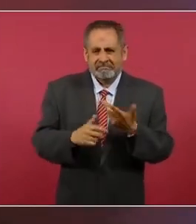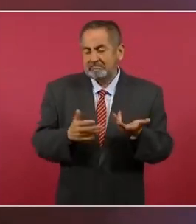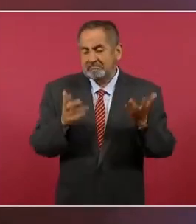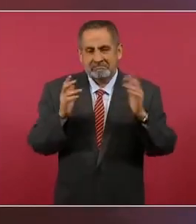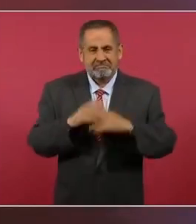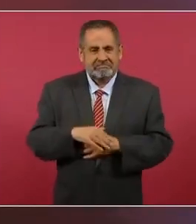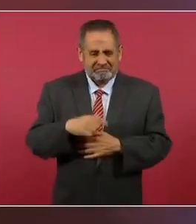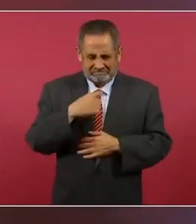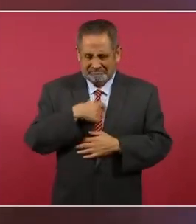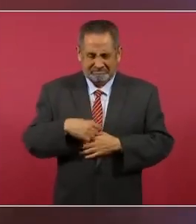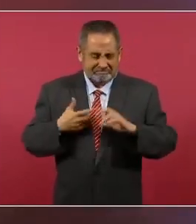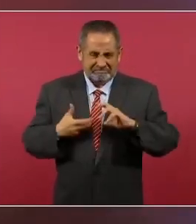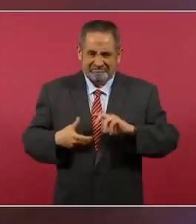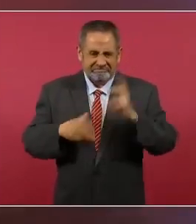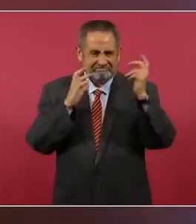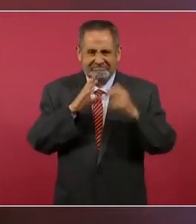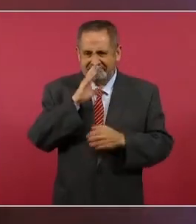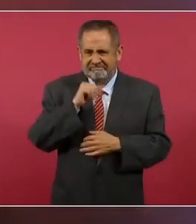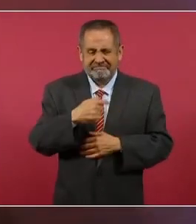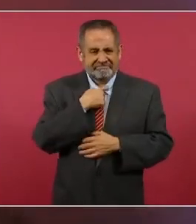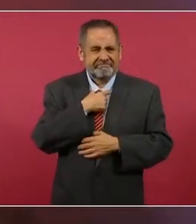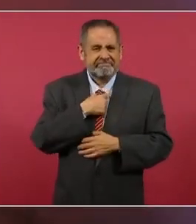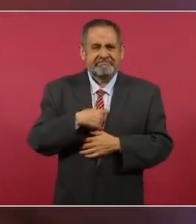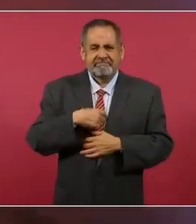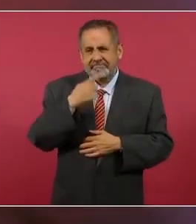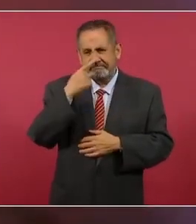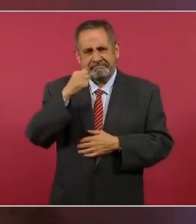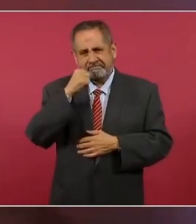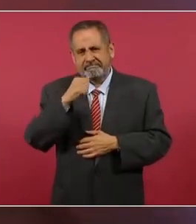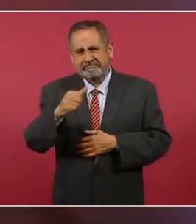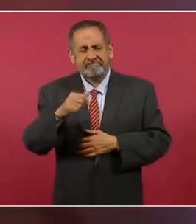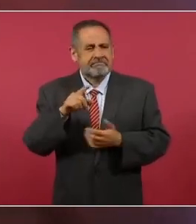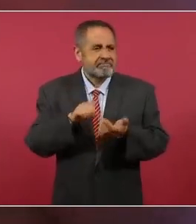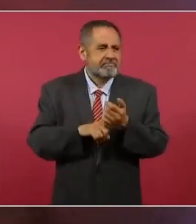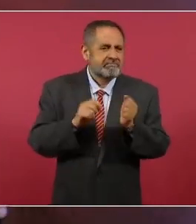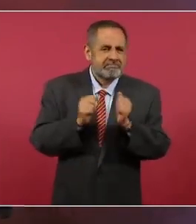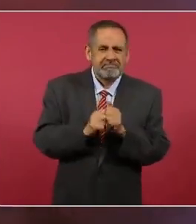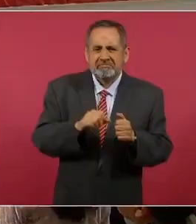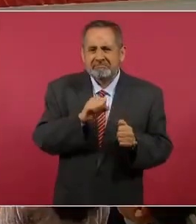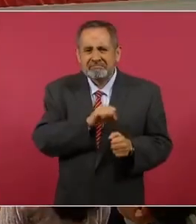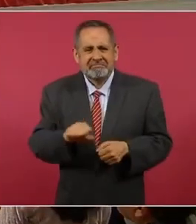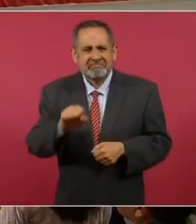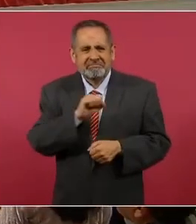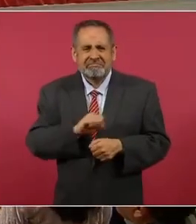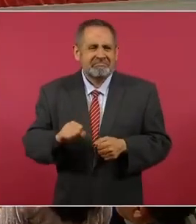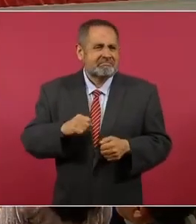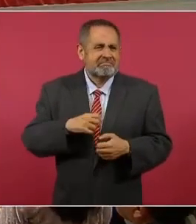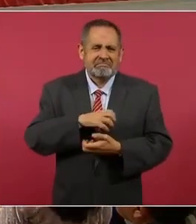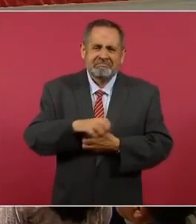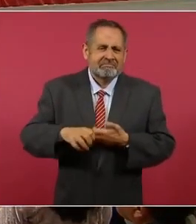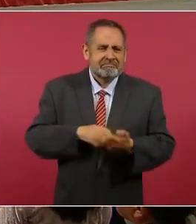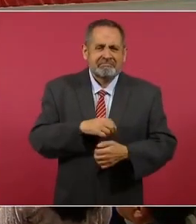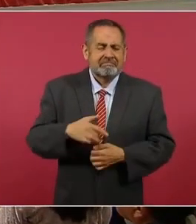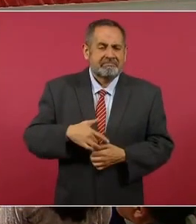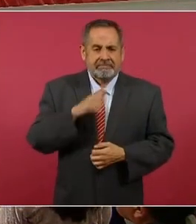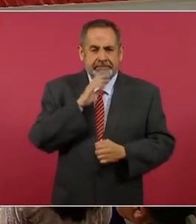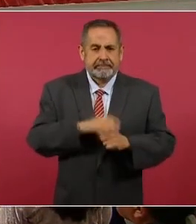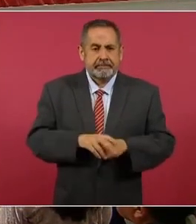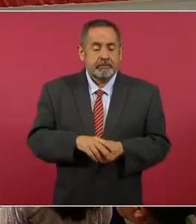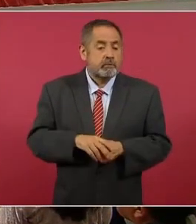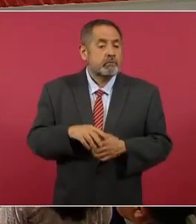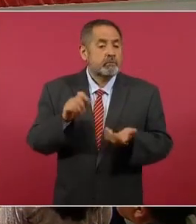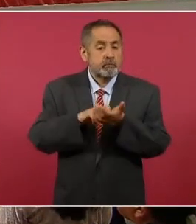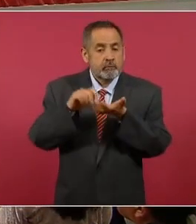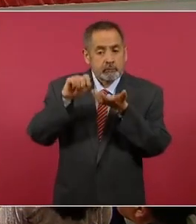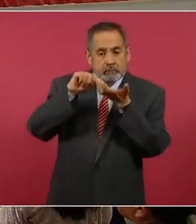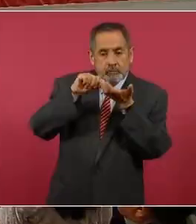una alteración de largo plazo que cause diarreas y alteraciones de la digestión. En forma